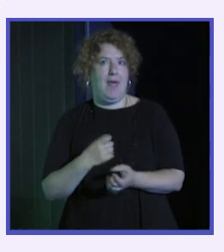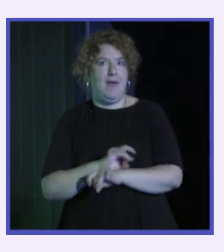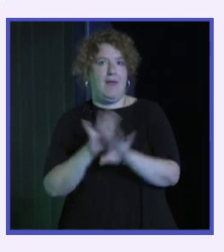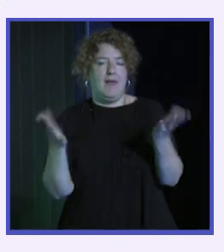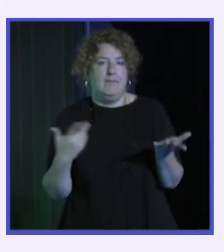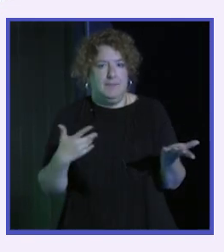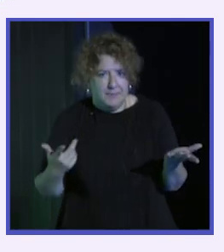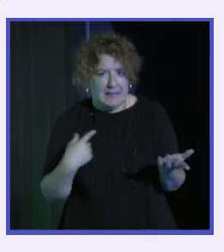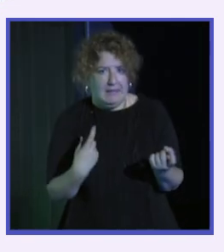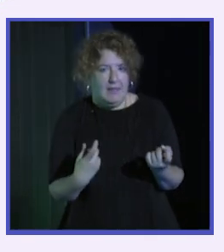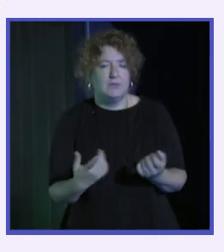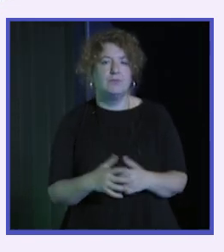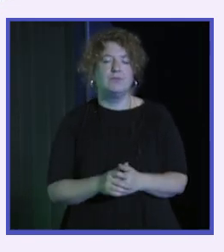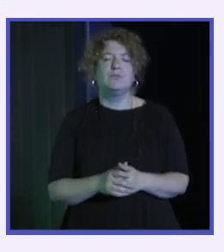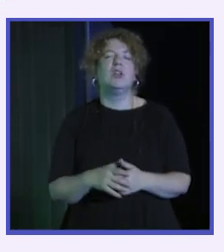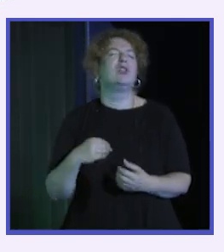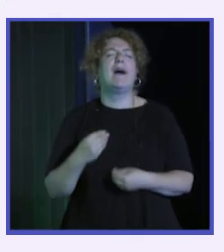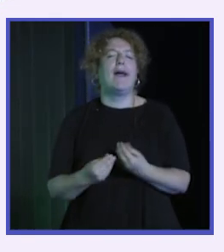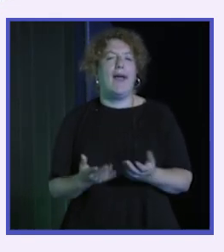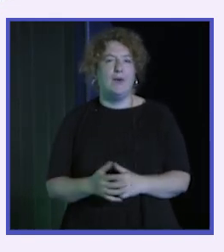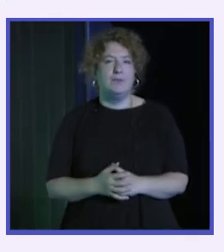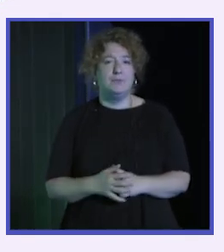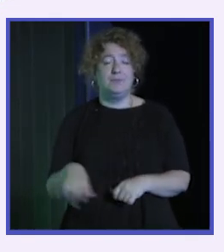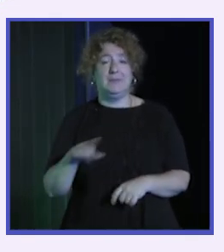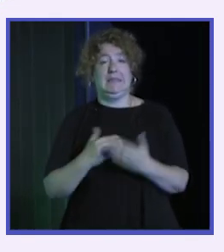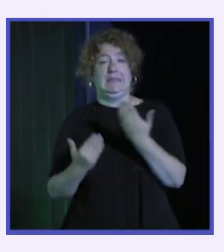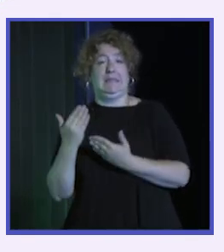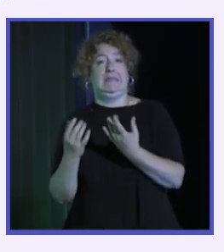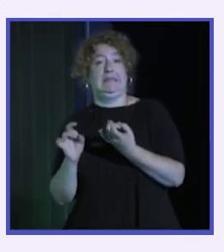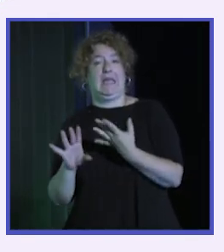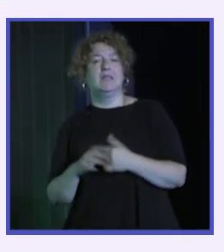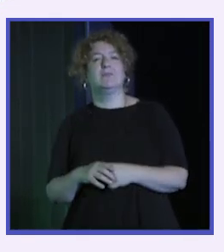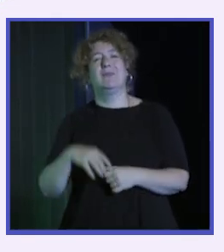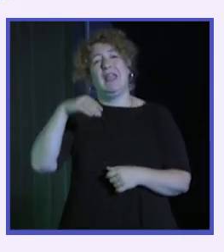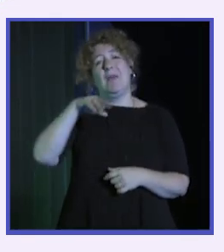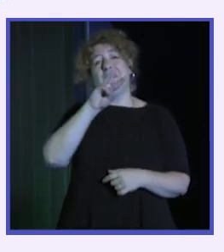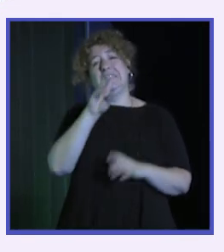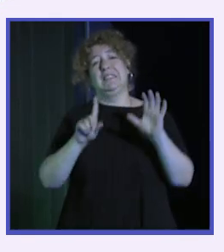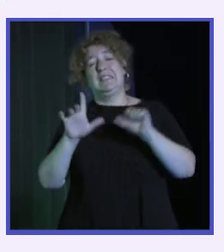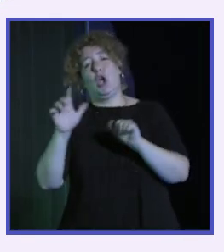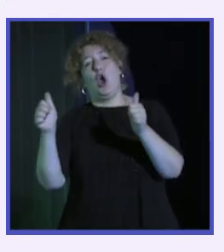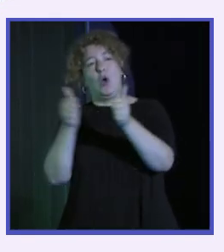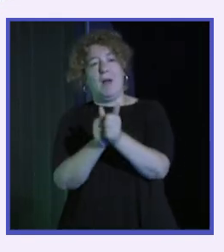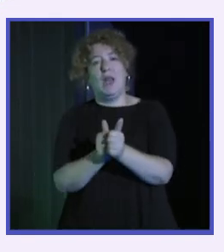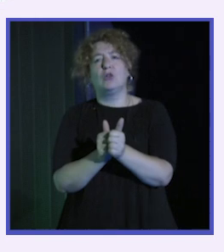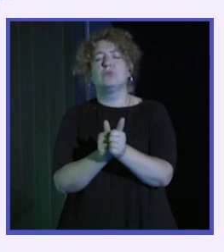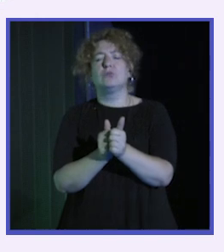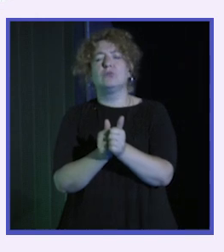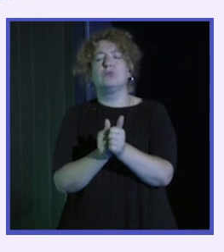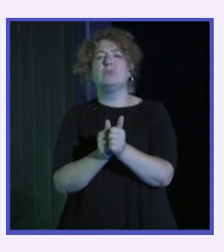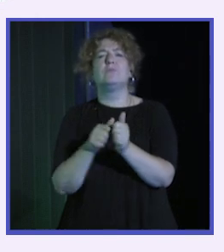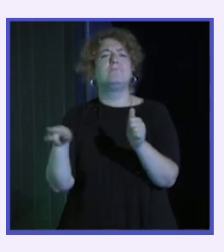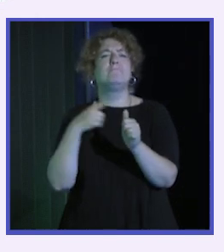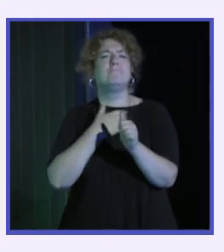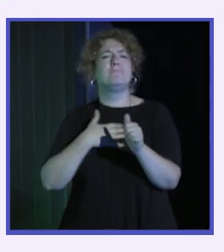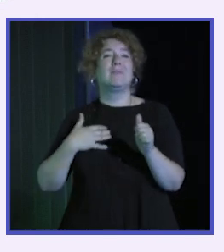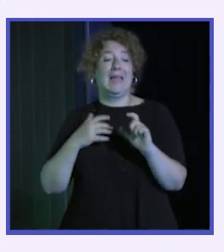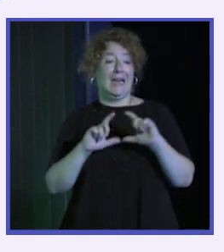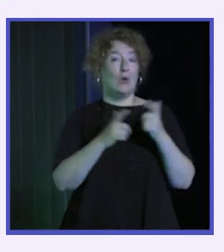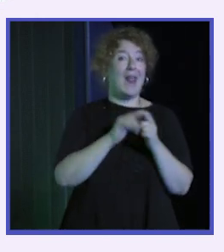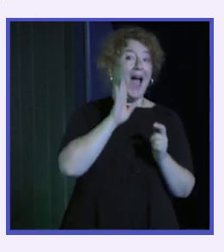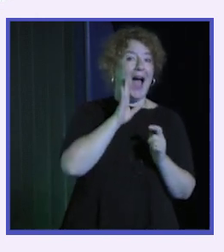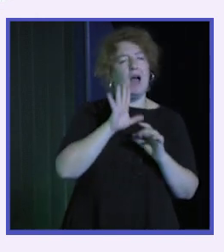asistentes. ¿Qué es lo que hago? Me voy al chat de M365 Copilot y le pido que me cree un resumen de la